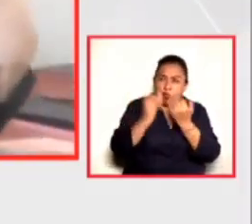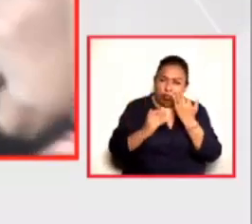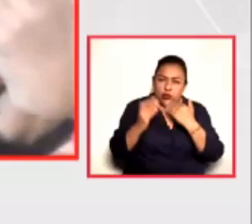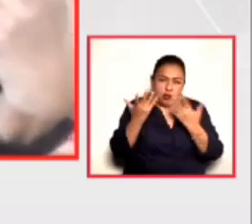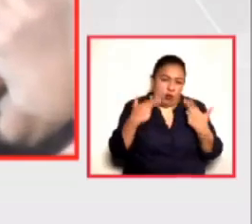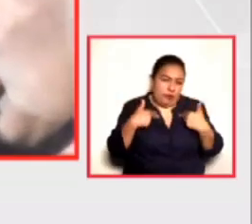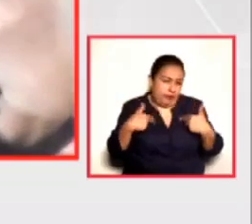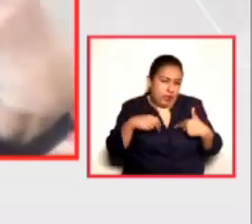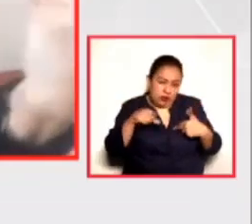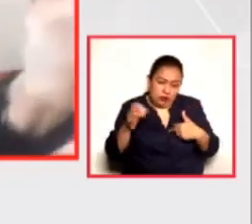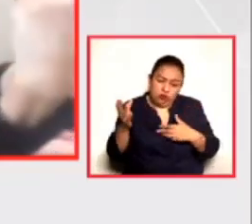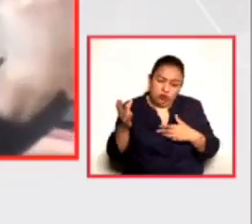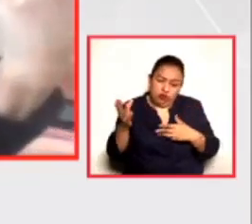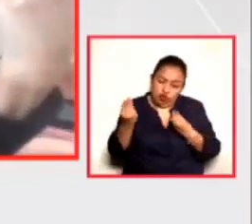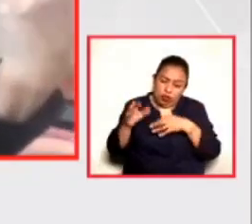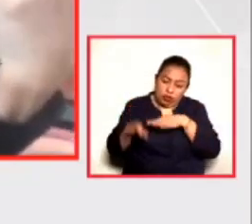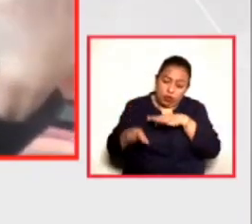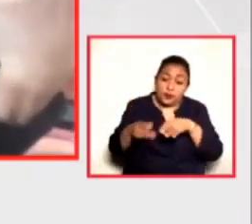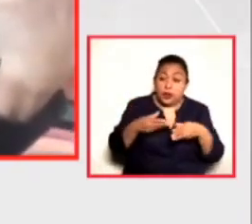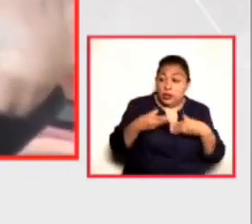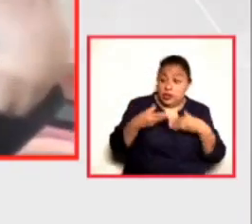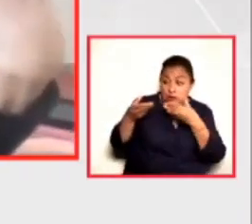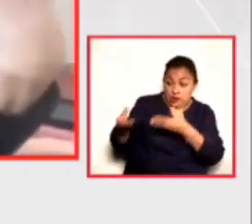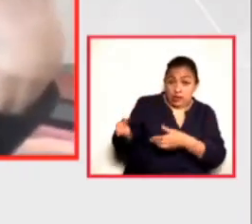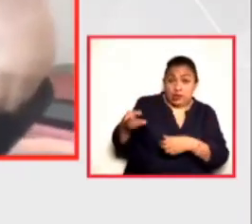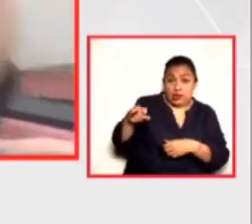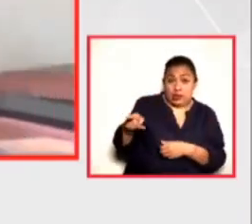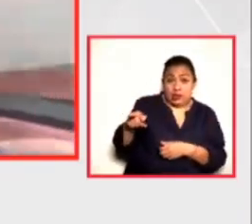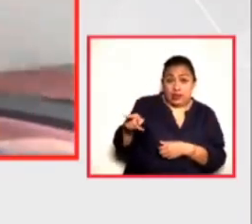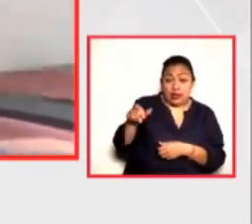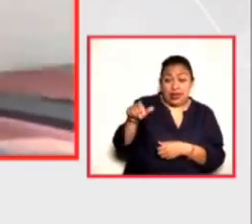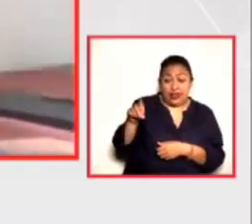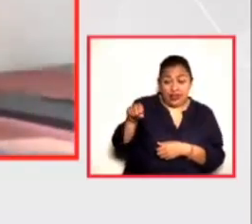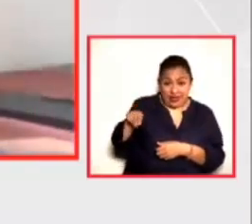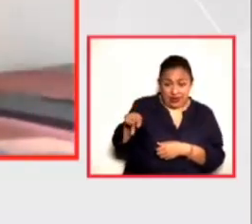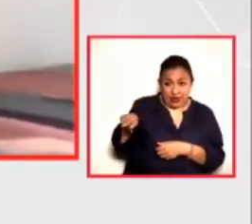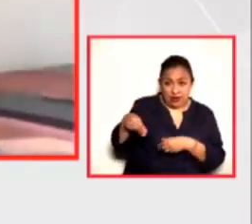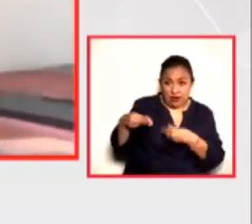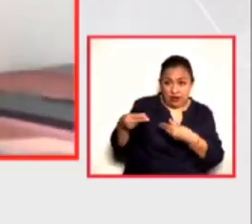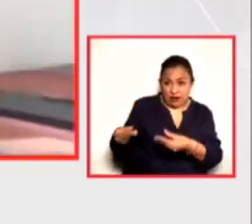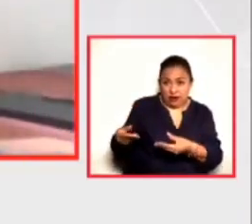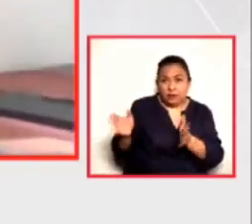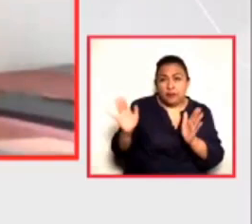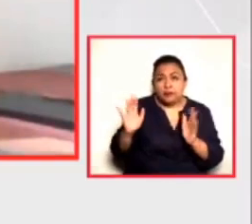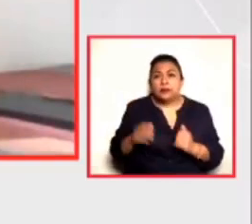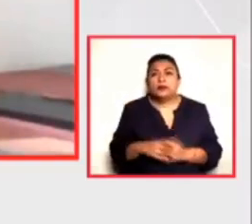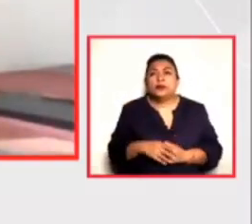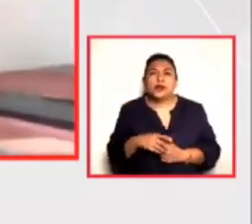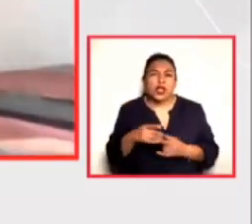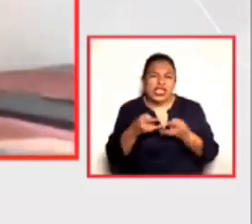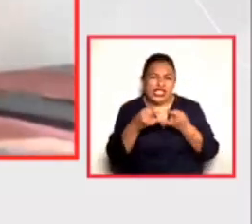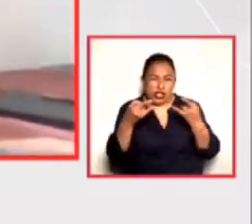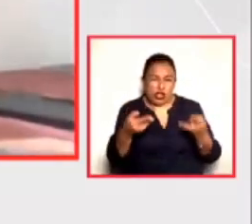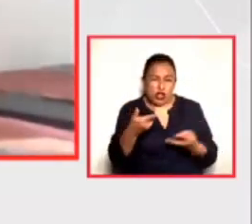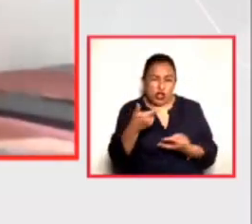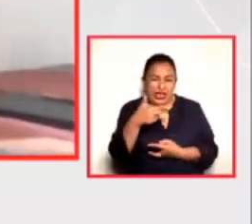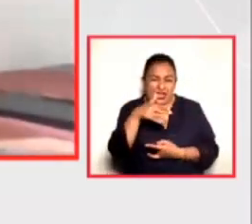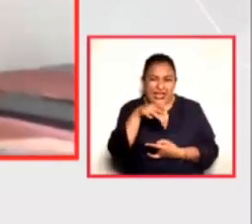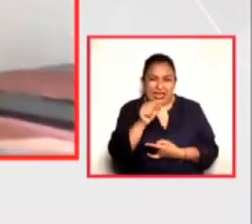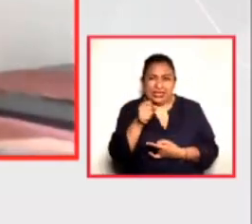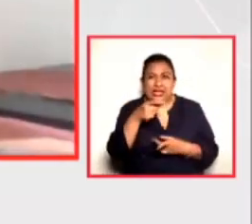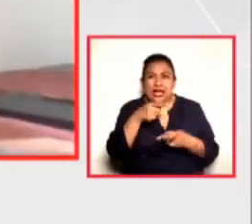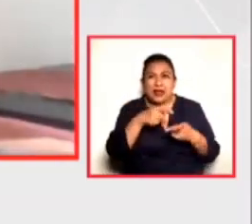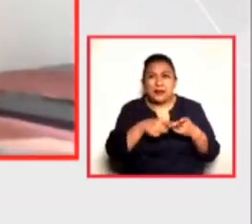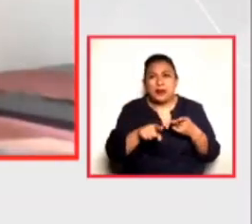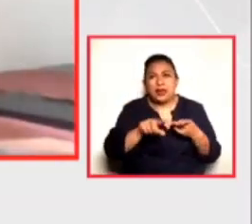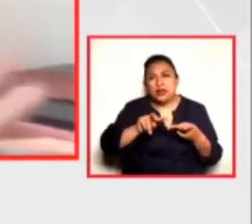Y este hijo que le toca a Adán es Abel. Toda la historia del Génesis empieza a caer hacia otro lado en el